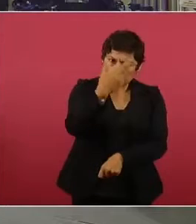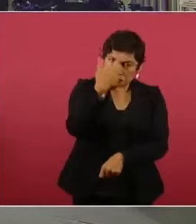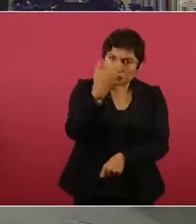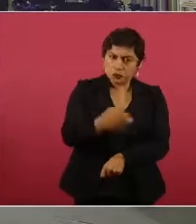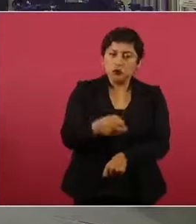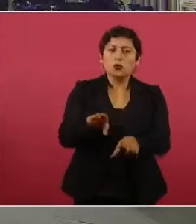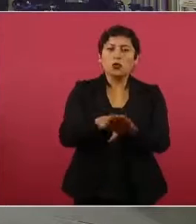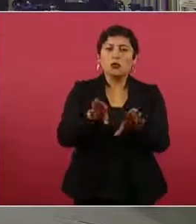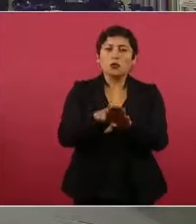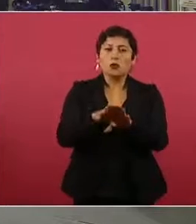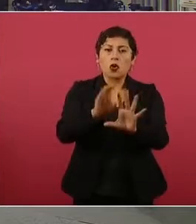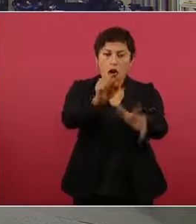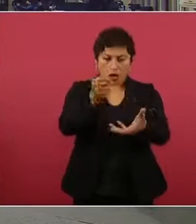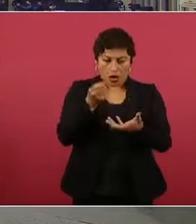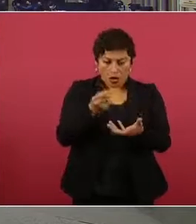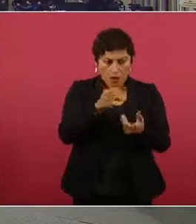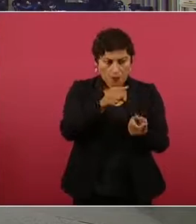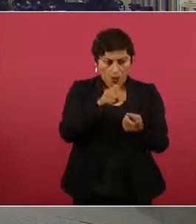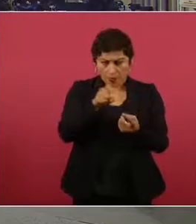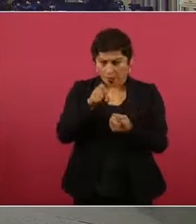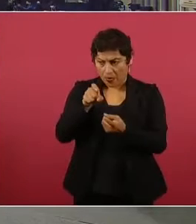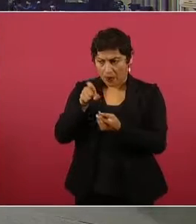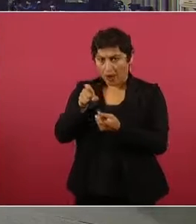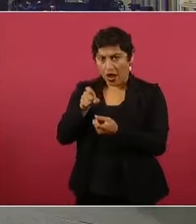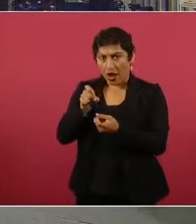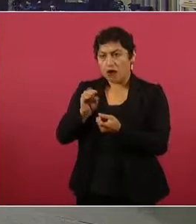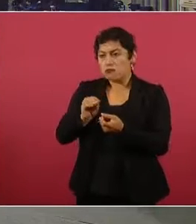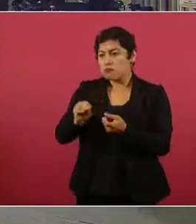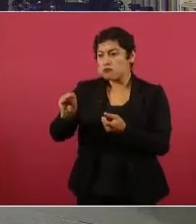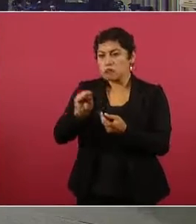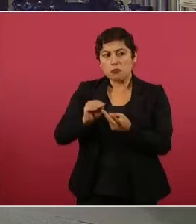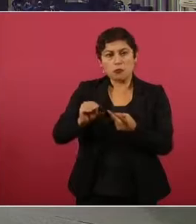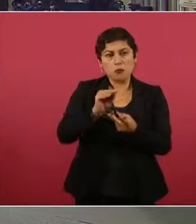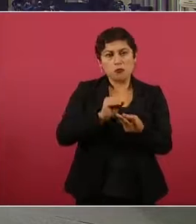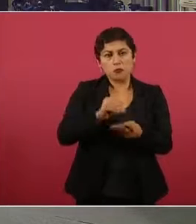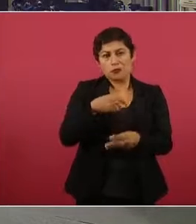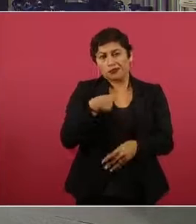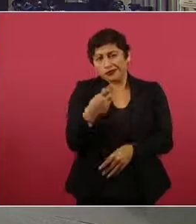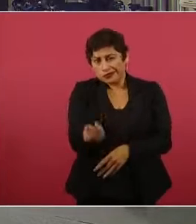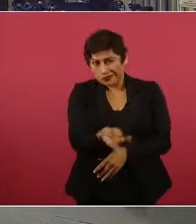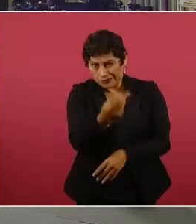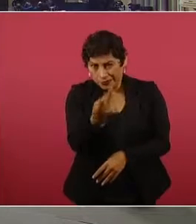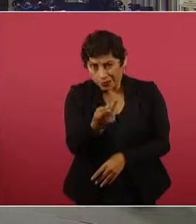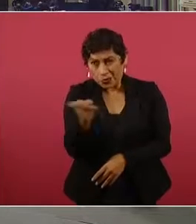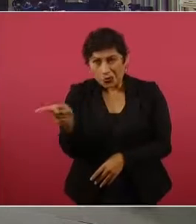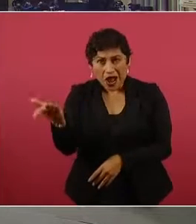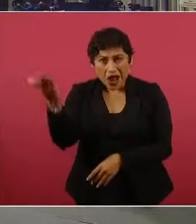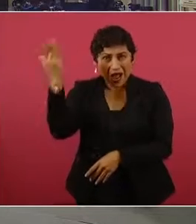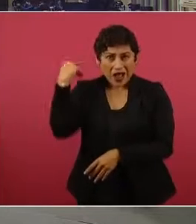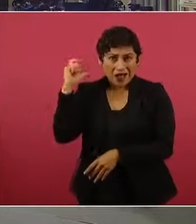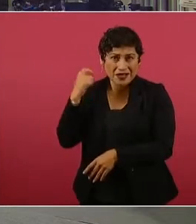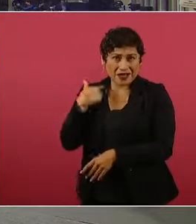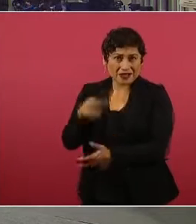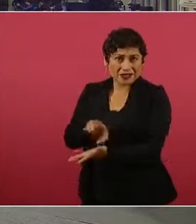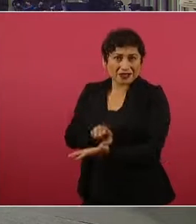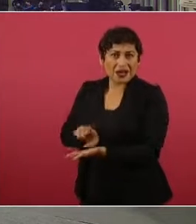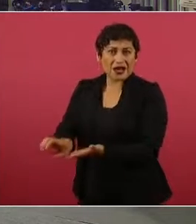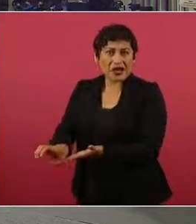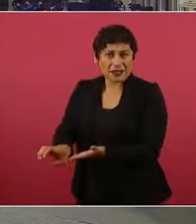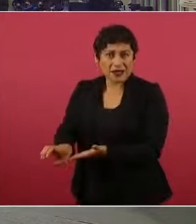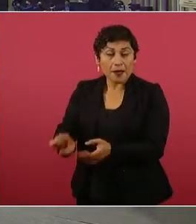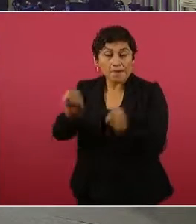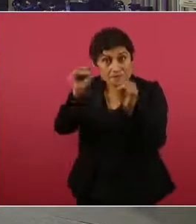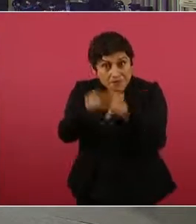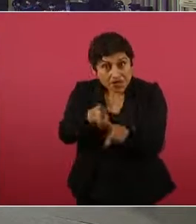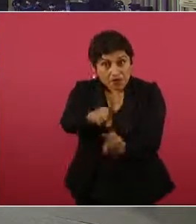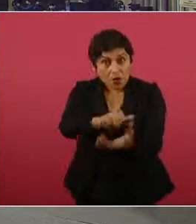muy importante, entonces no se podrá pagar algo de este crédito, ver cómo está el crédito